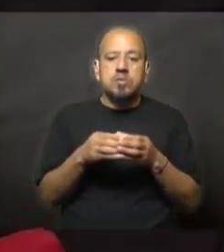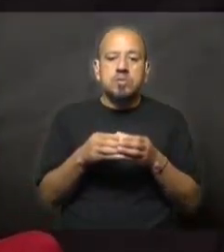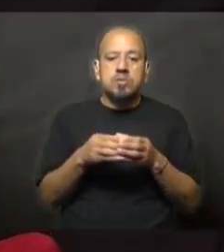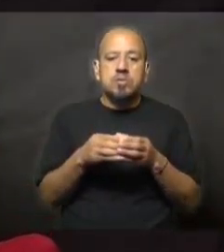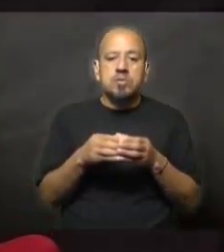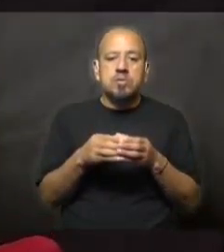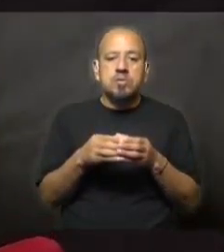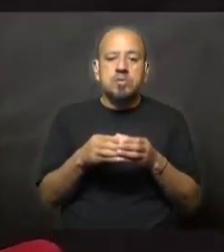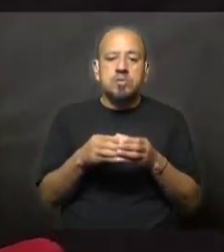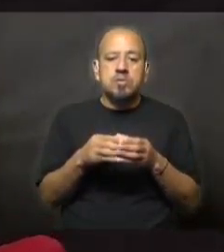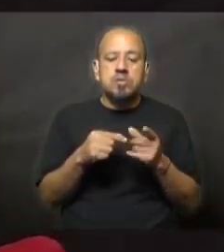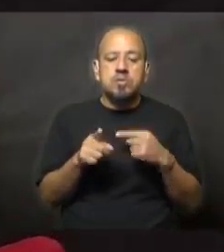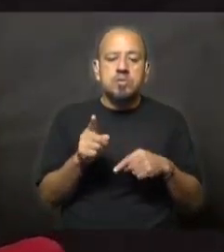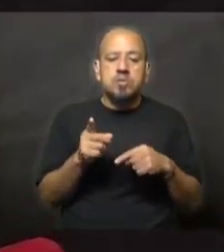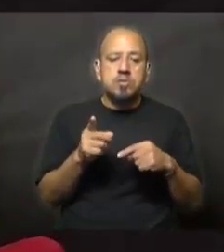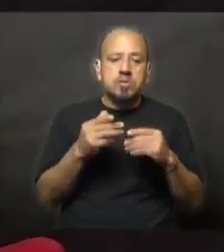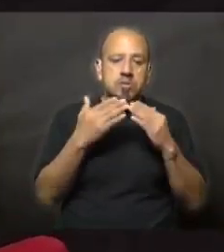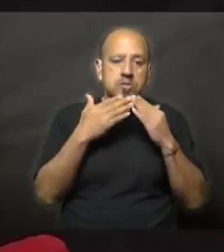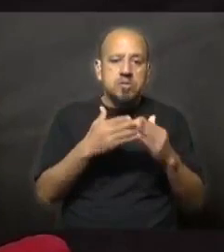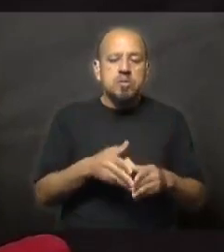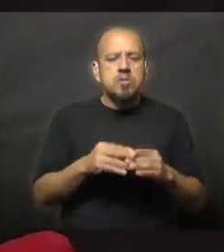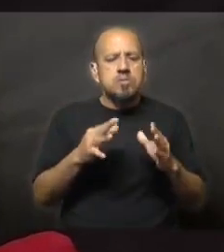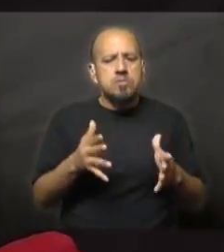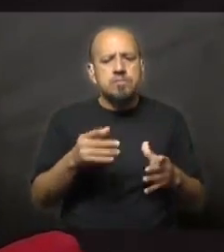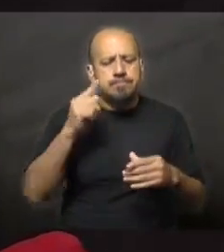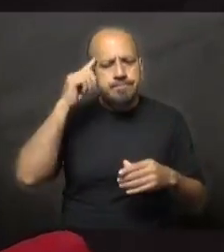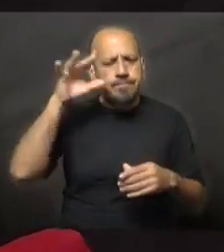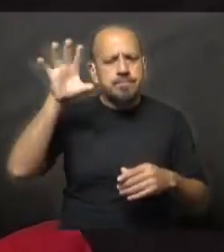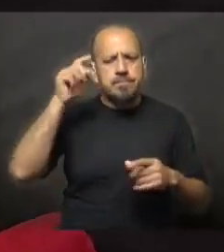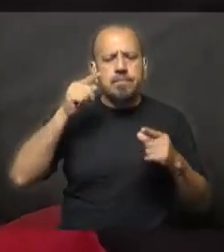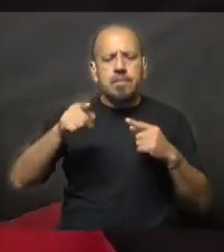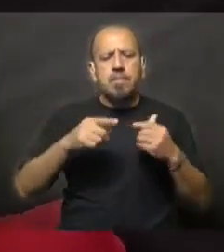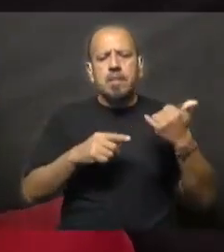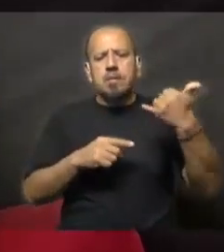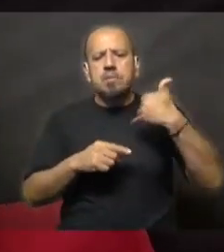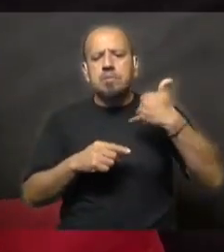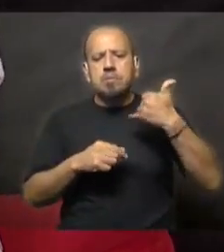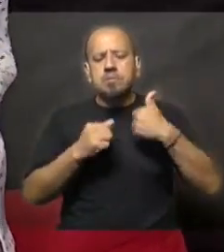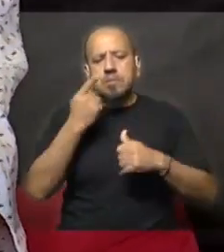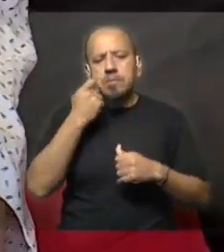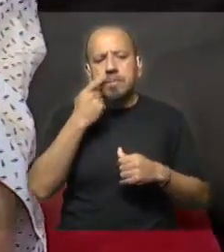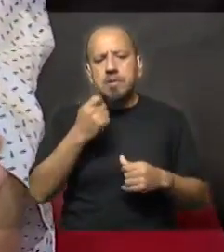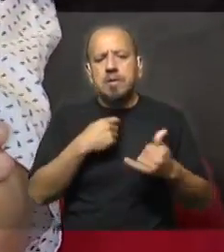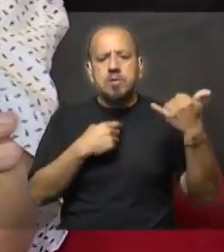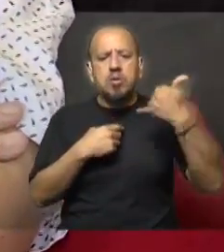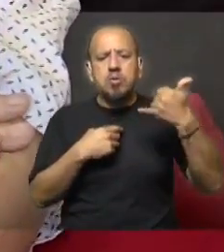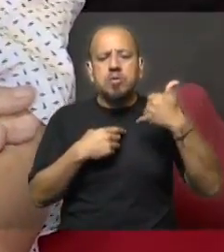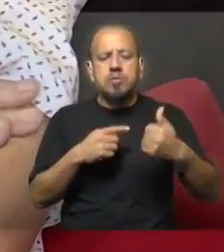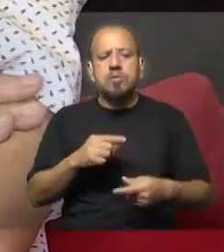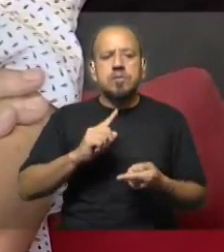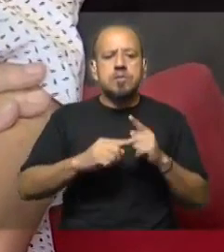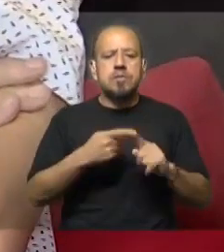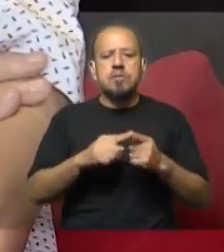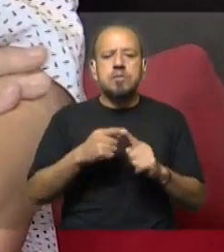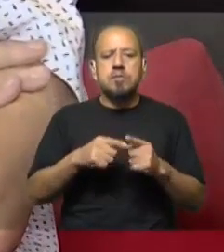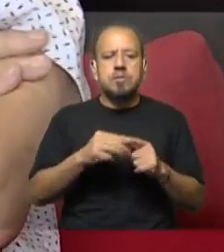Capaz, Martín, te quiero preguntar, ¿qué recordás de eso que te contaba tu papá sobre la relación